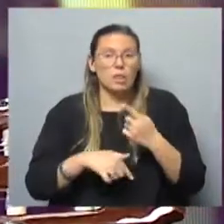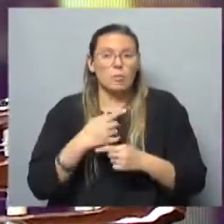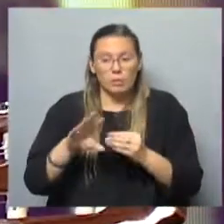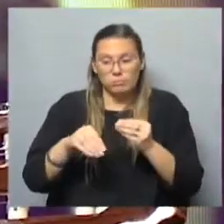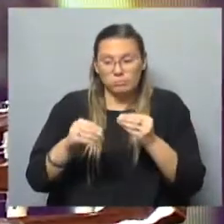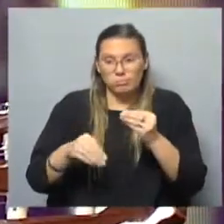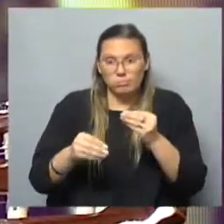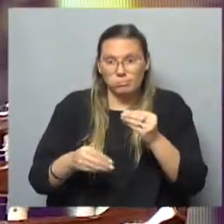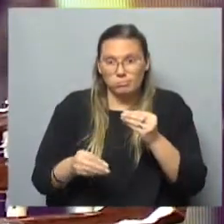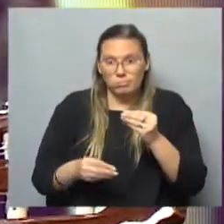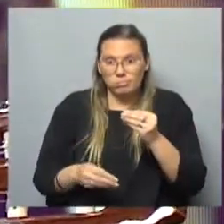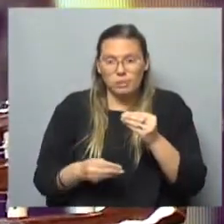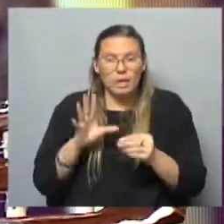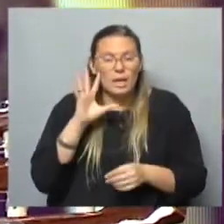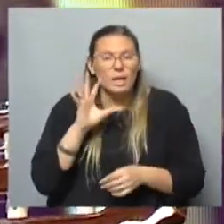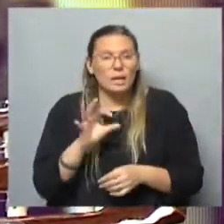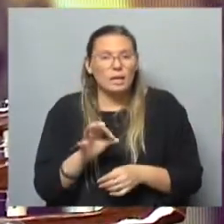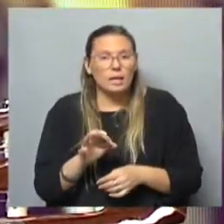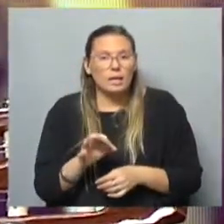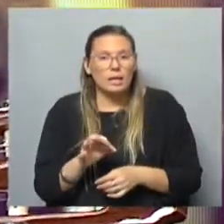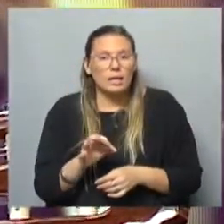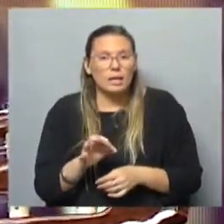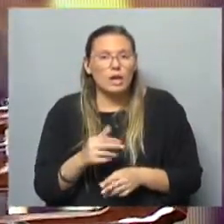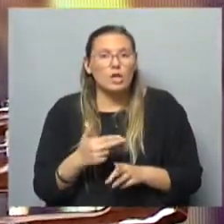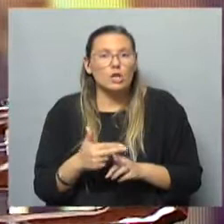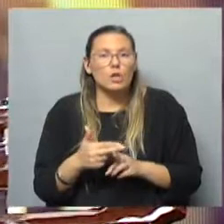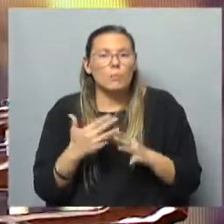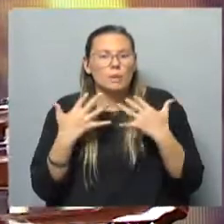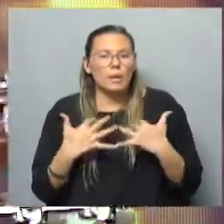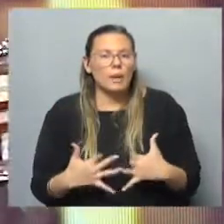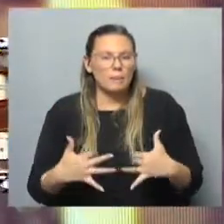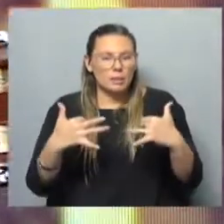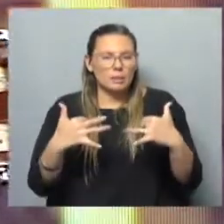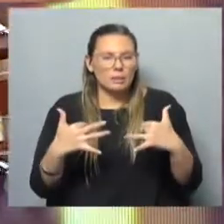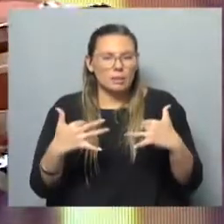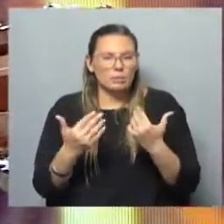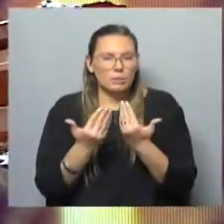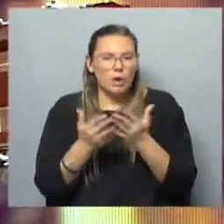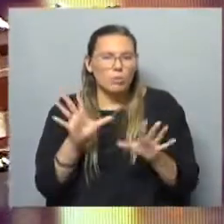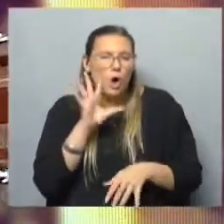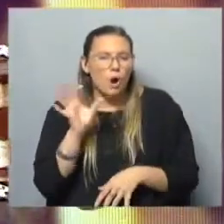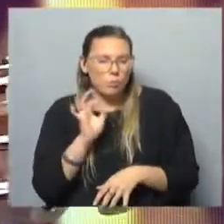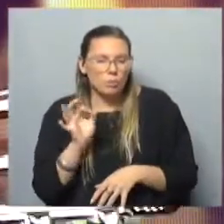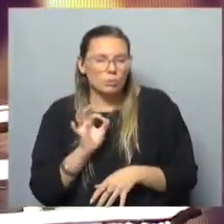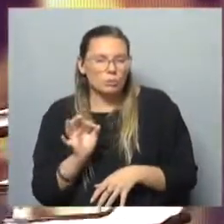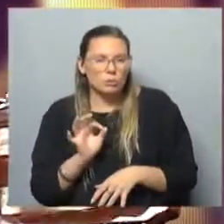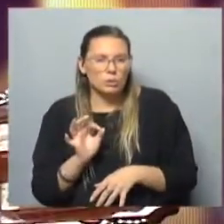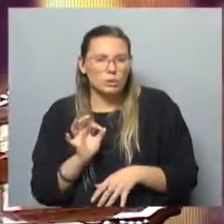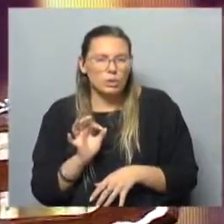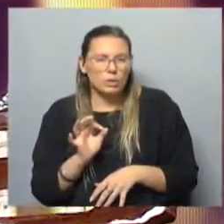sumando, ya que me parece que el nombre del espectáculo abre como una puerta